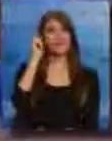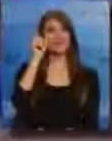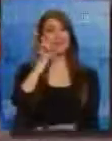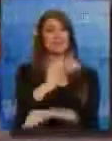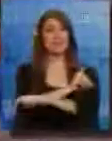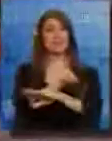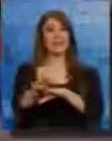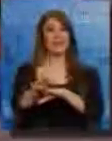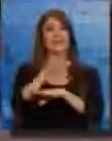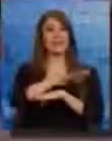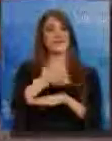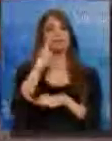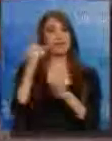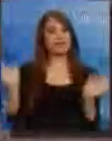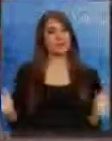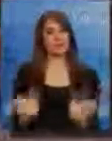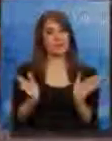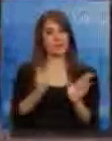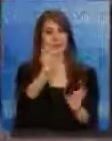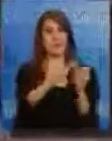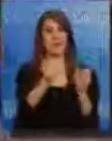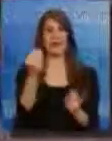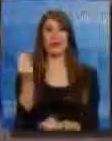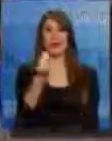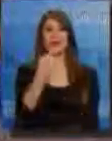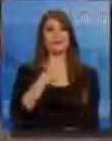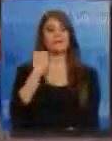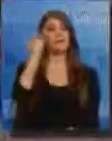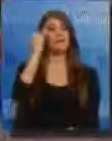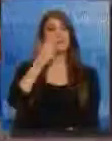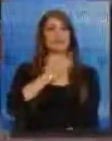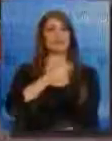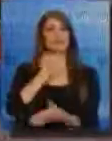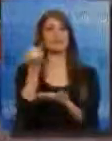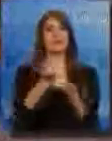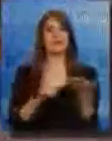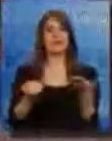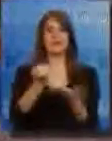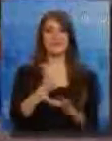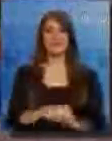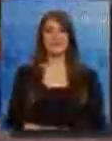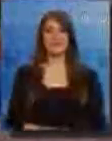iniciativa de los directivos del plantel para motivar a los chicos a cultivar el arte.